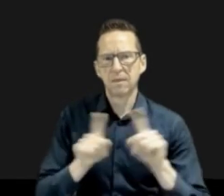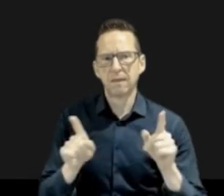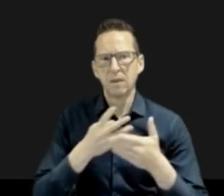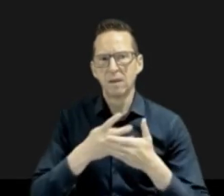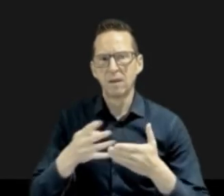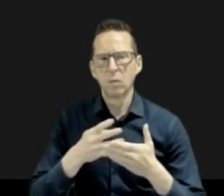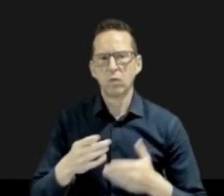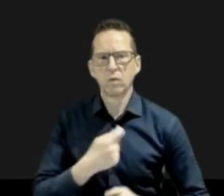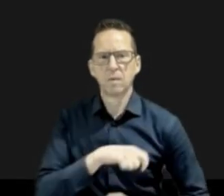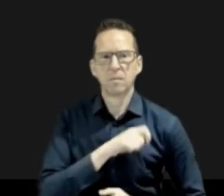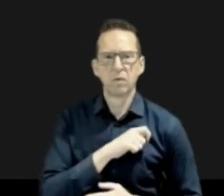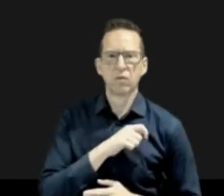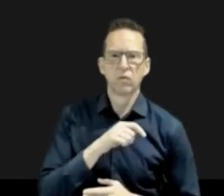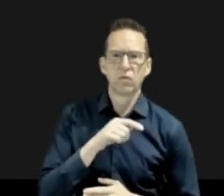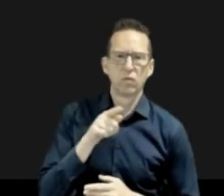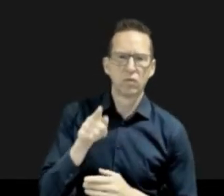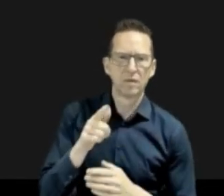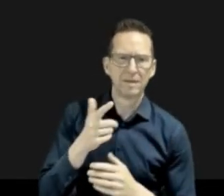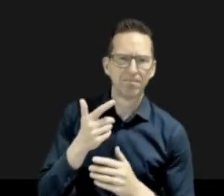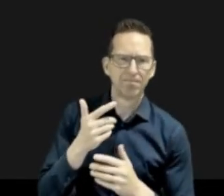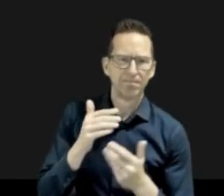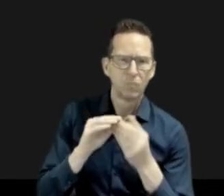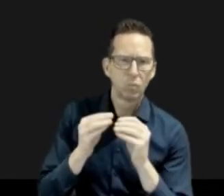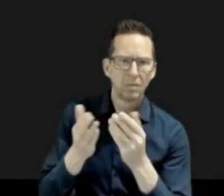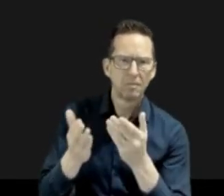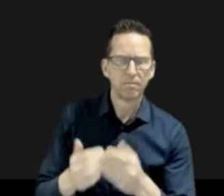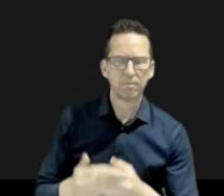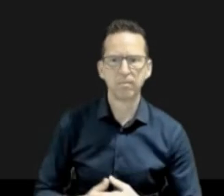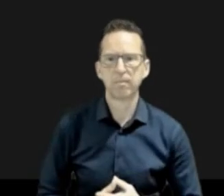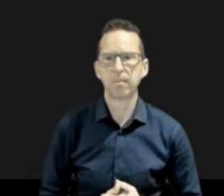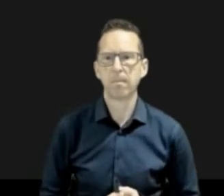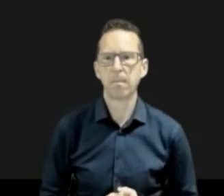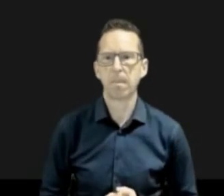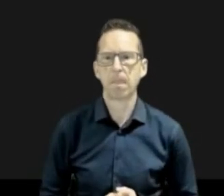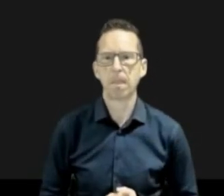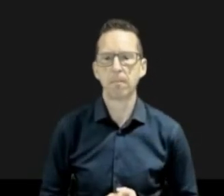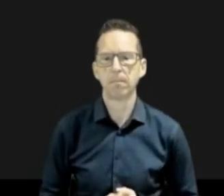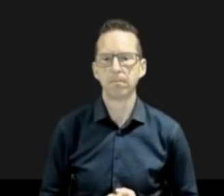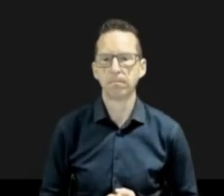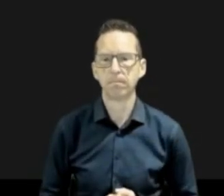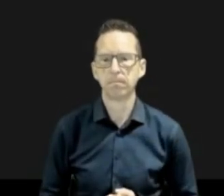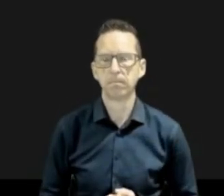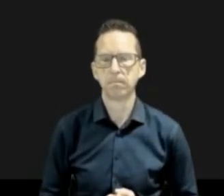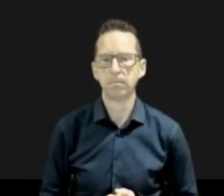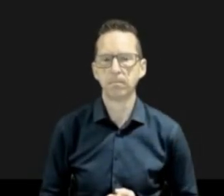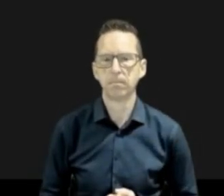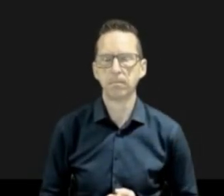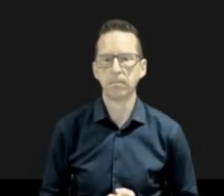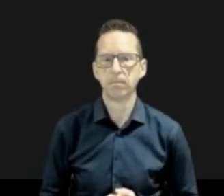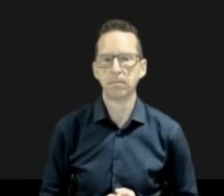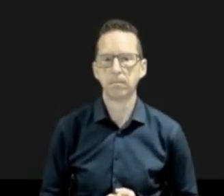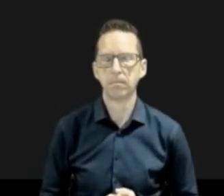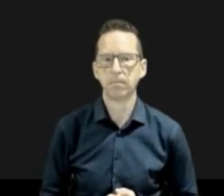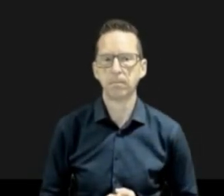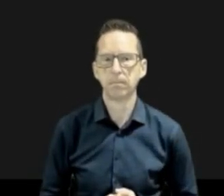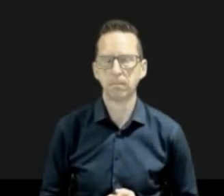de la OMM para reducción de riesgo de desastres y como el problema de los rayos que están conectados con el programa